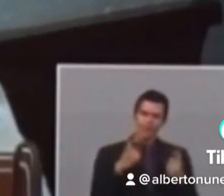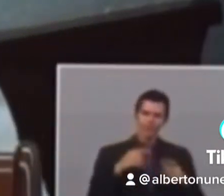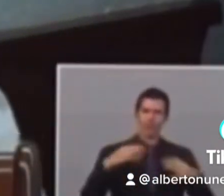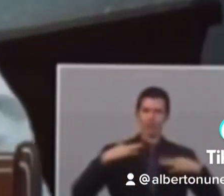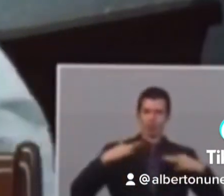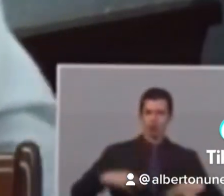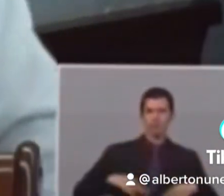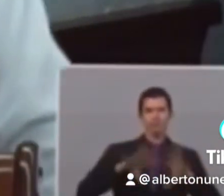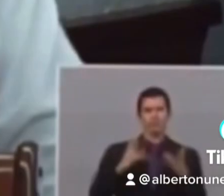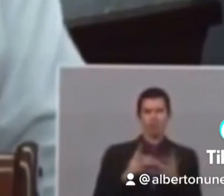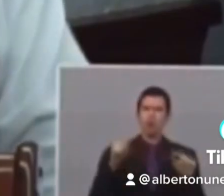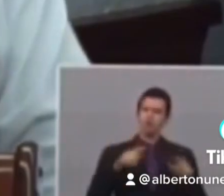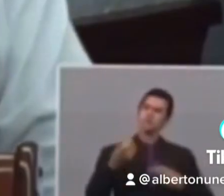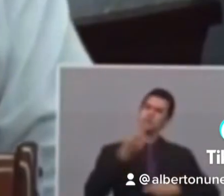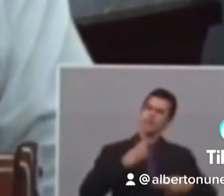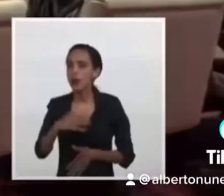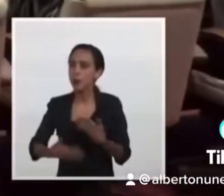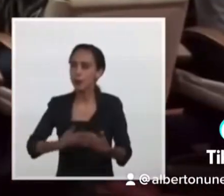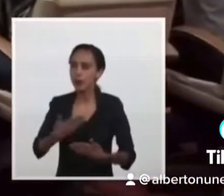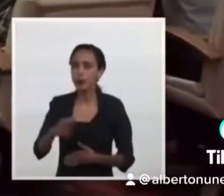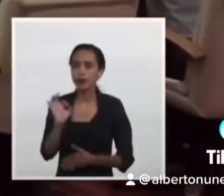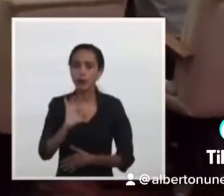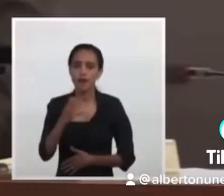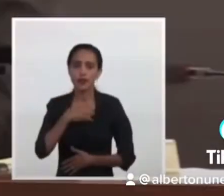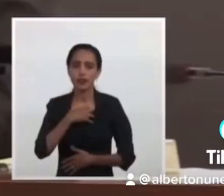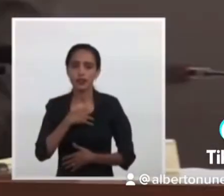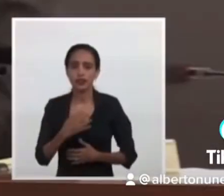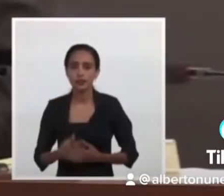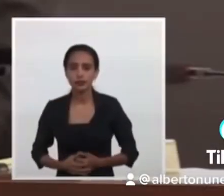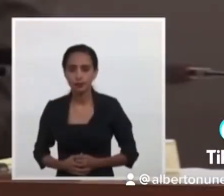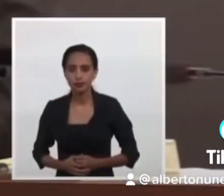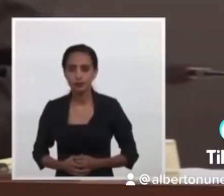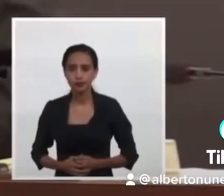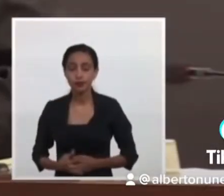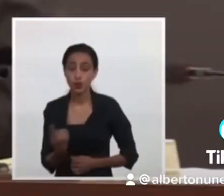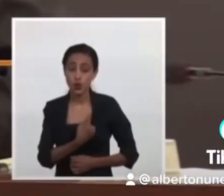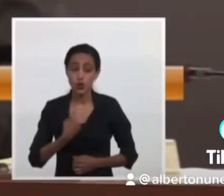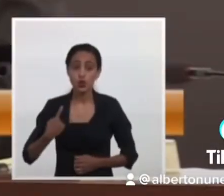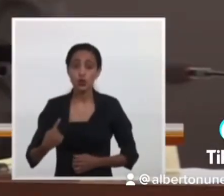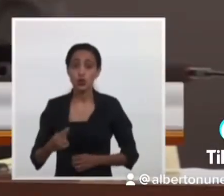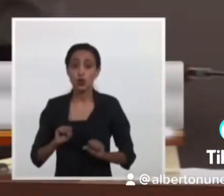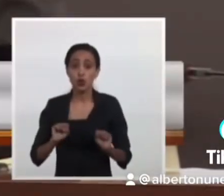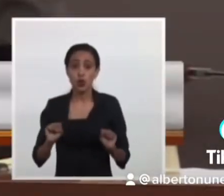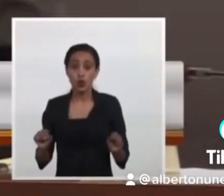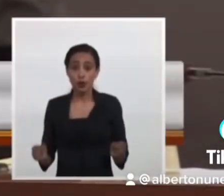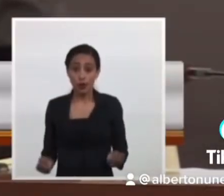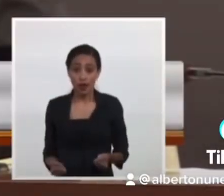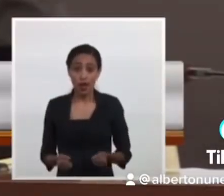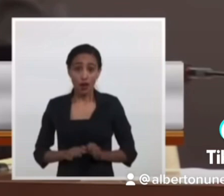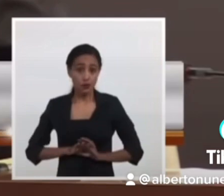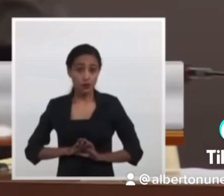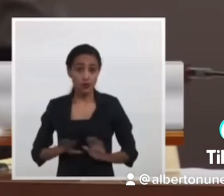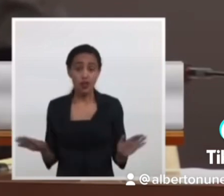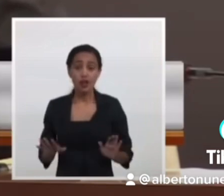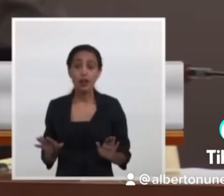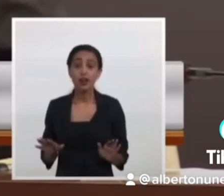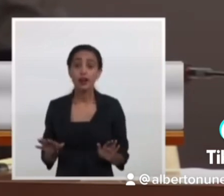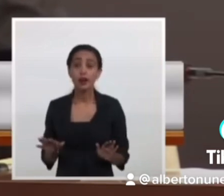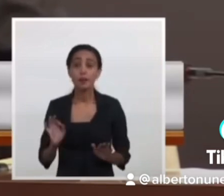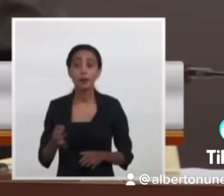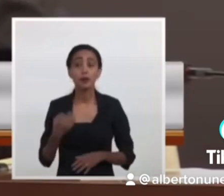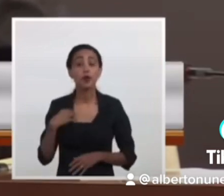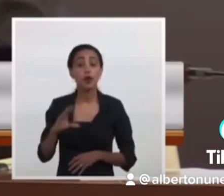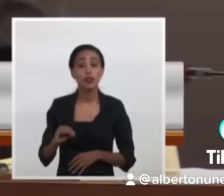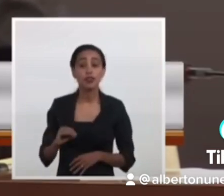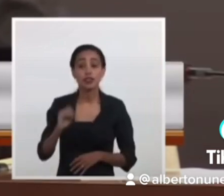CDP como se plantea. Nosotros estamos obligados a, como decía